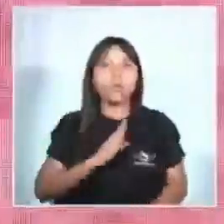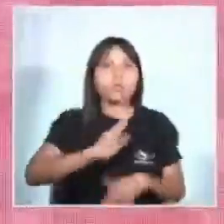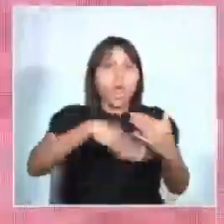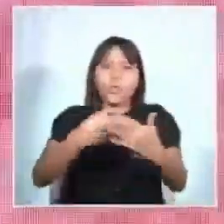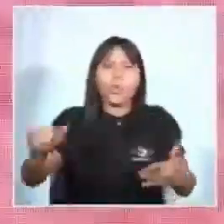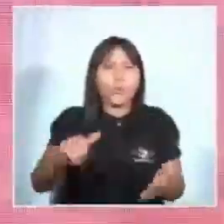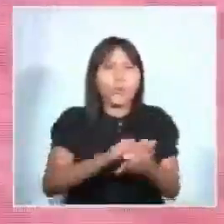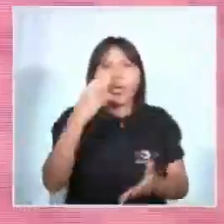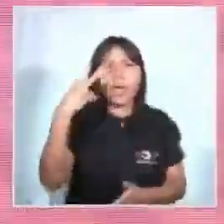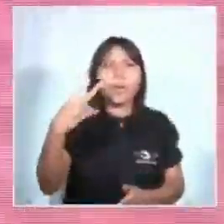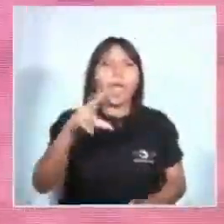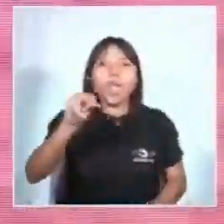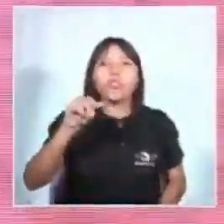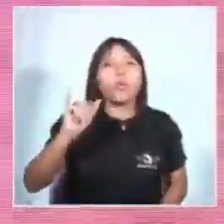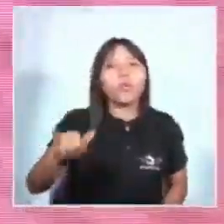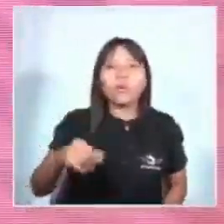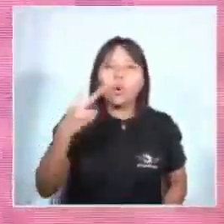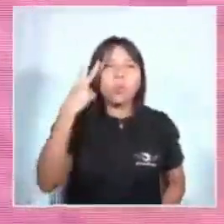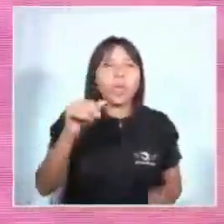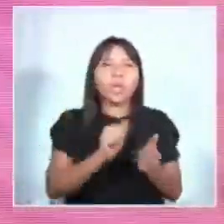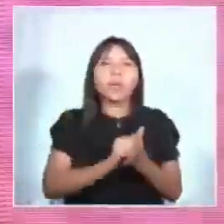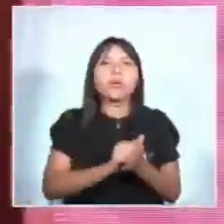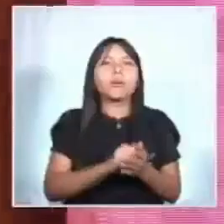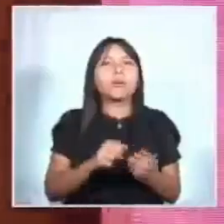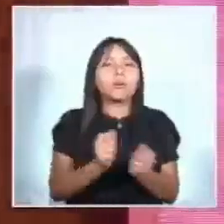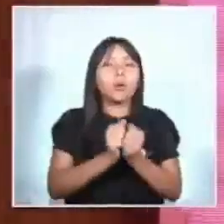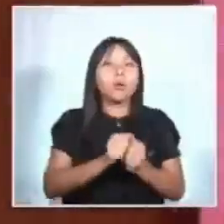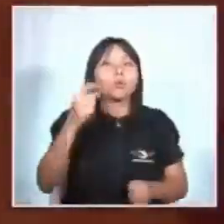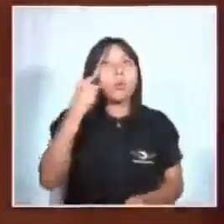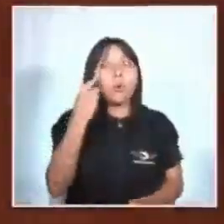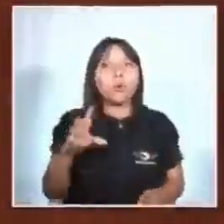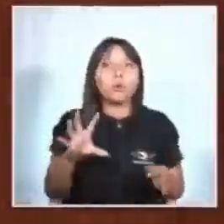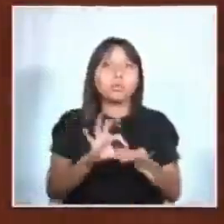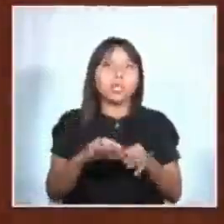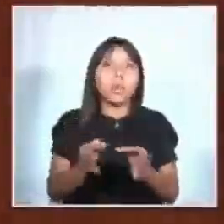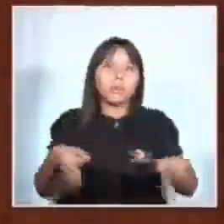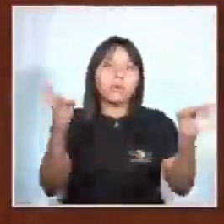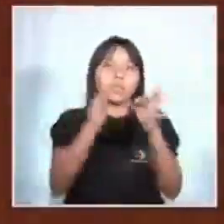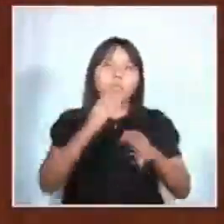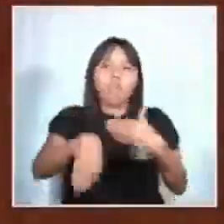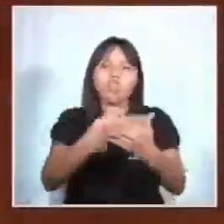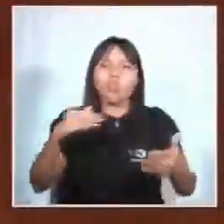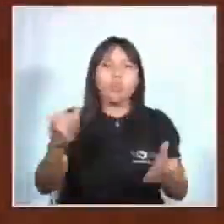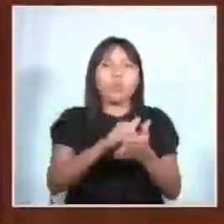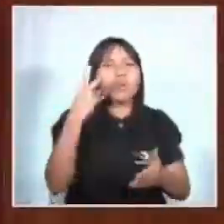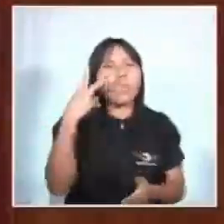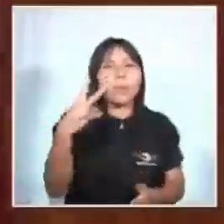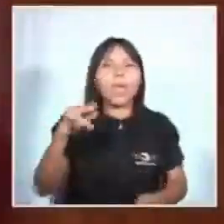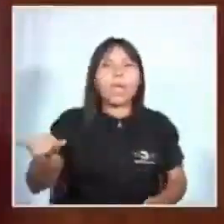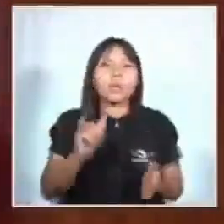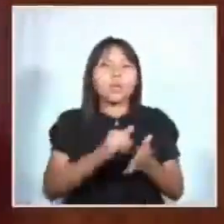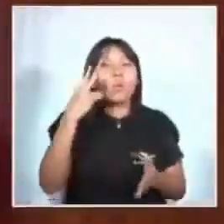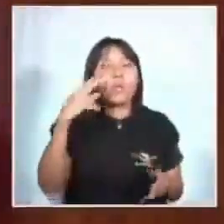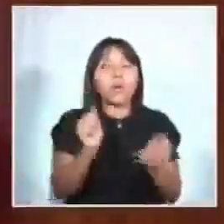ve no lo ve con ojos de insignificancia. Todo lo que ve los ve con los